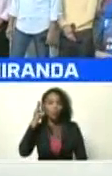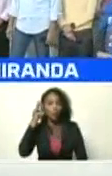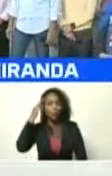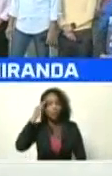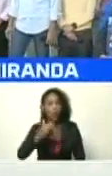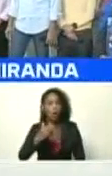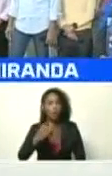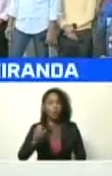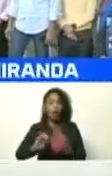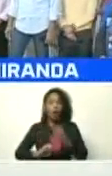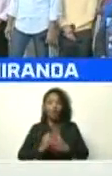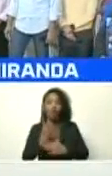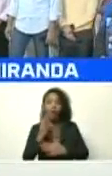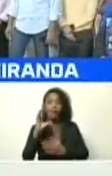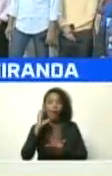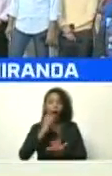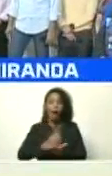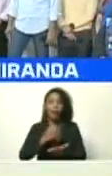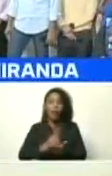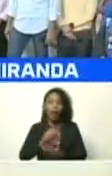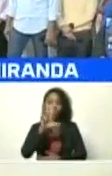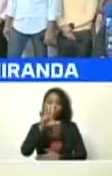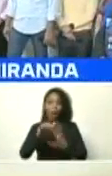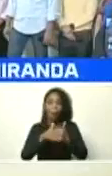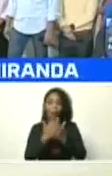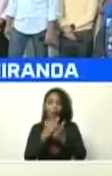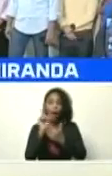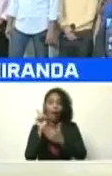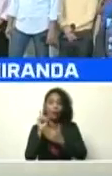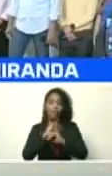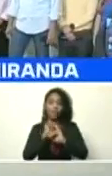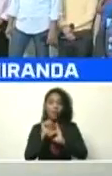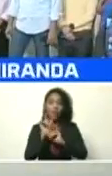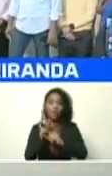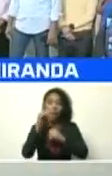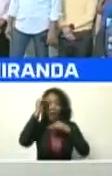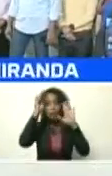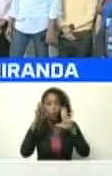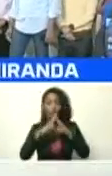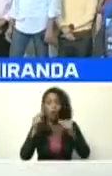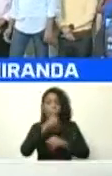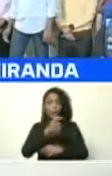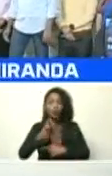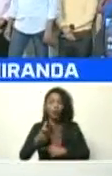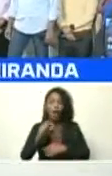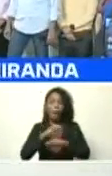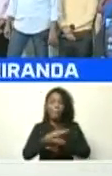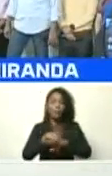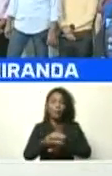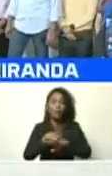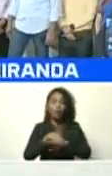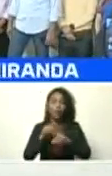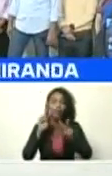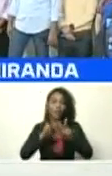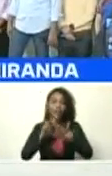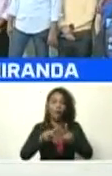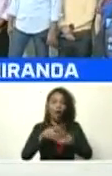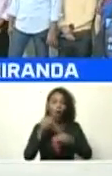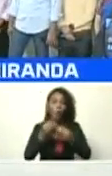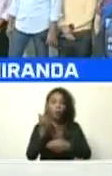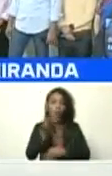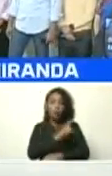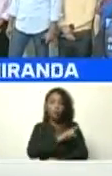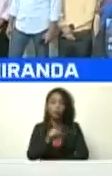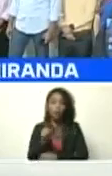Flores de Cata salimos a las 3 de la mañana. De allá salimos, atendimos a todo el mundo, y allá nos llegó el ministro de Vivienda, así como usted lo ordenó,